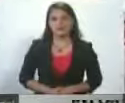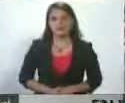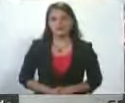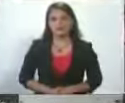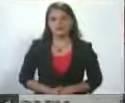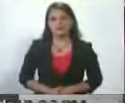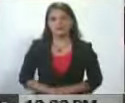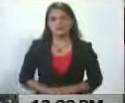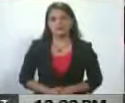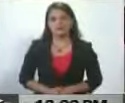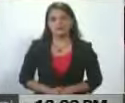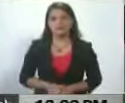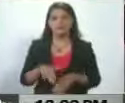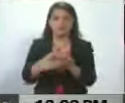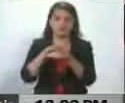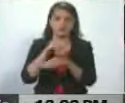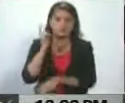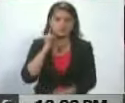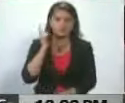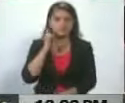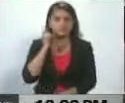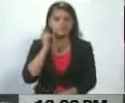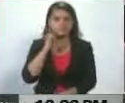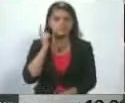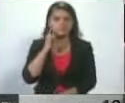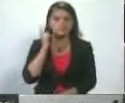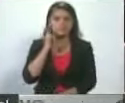mundo comienzan a preguntarse.